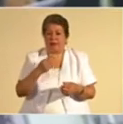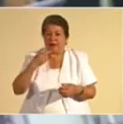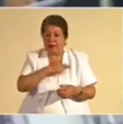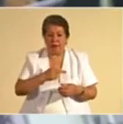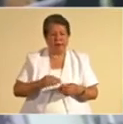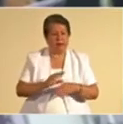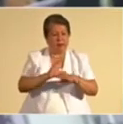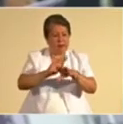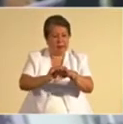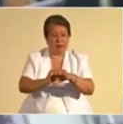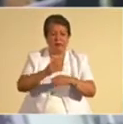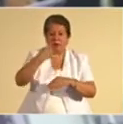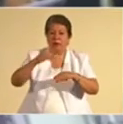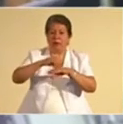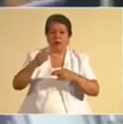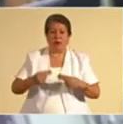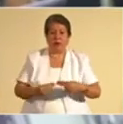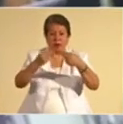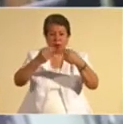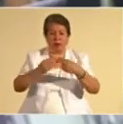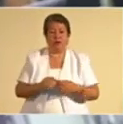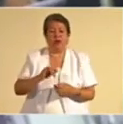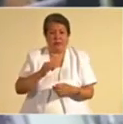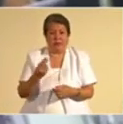a estos papeles o documentos que sí lo requieren,